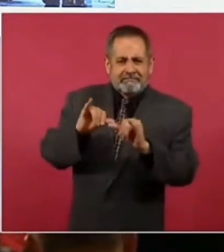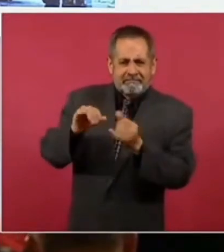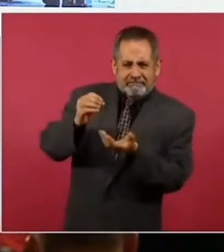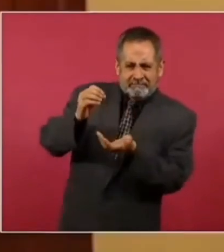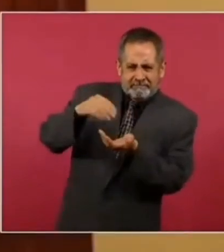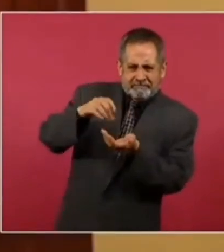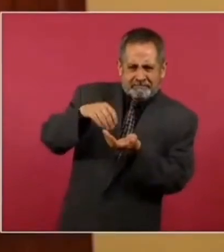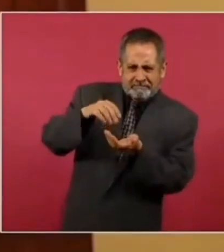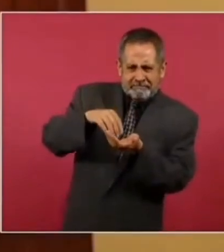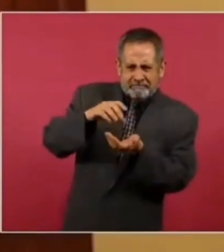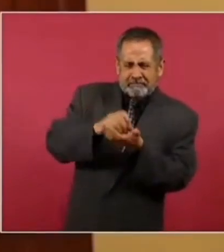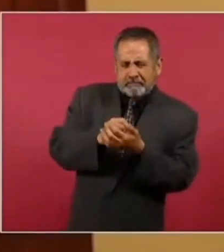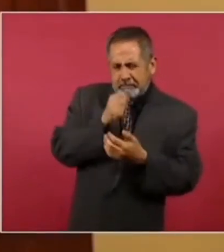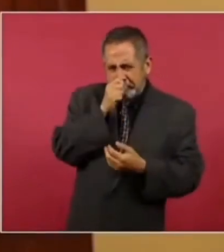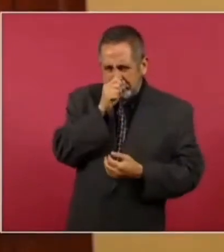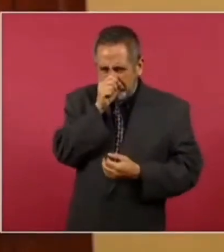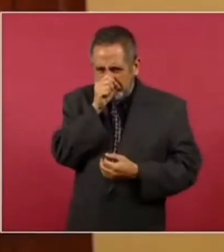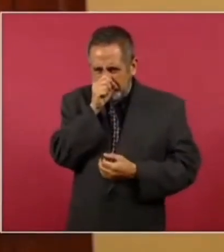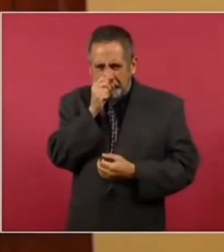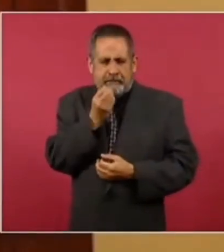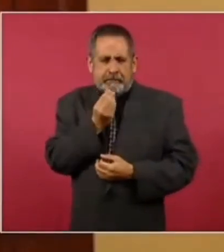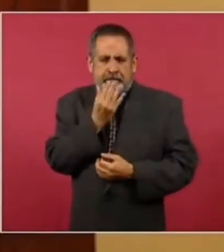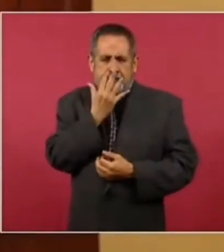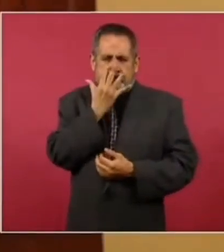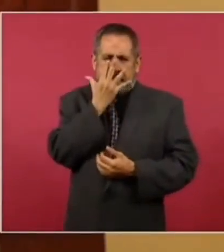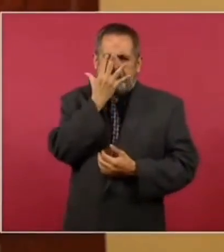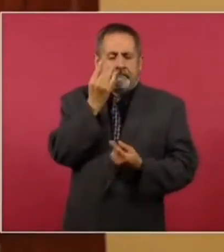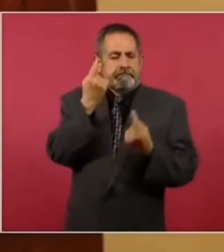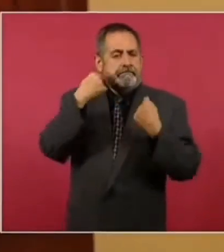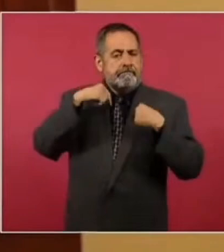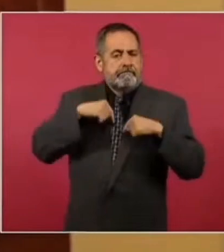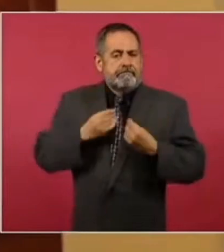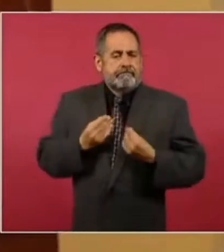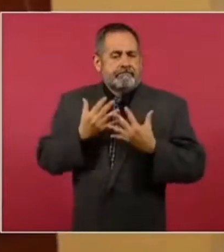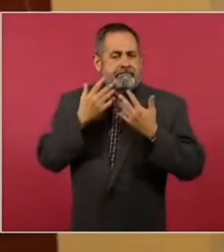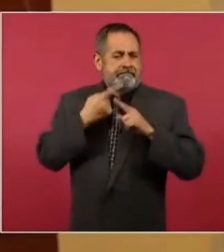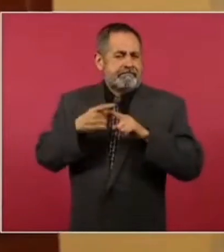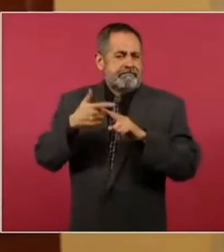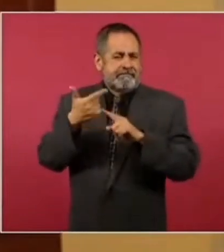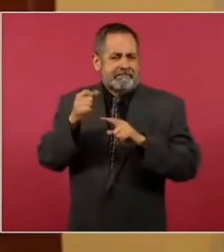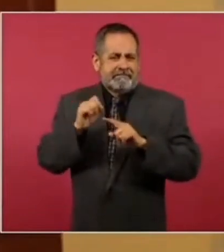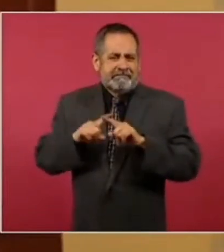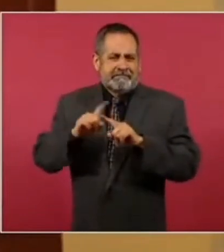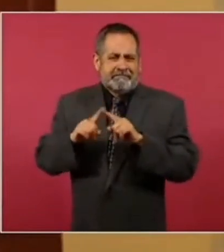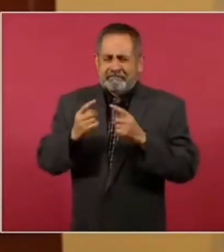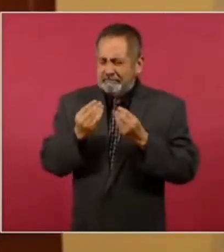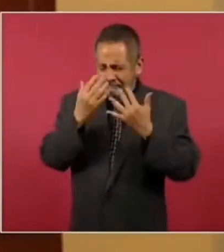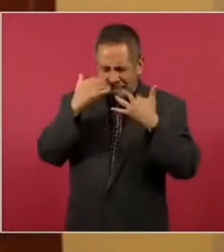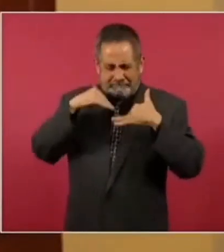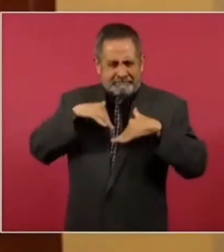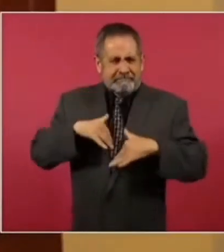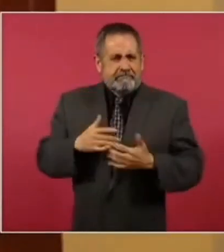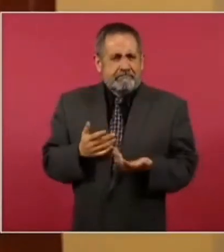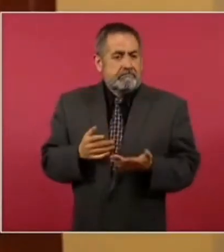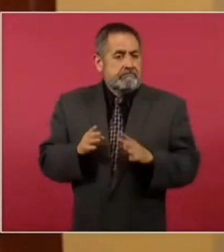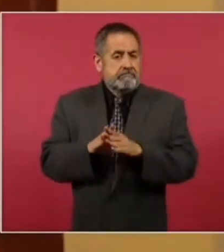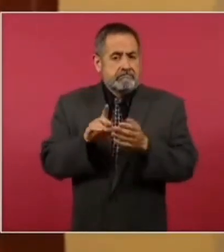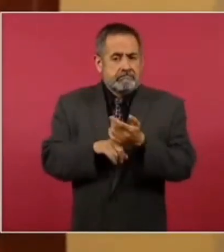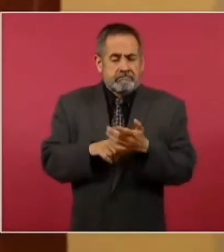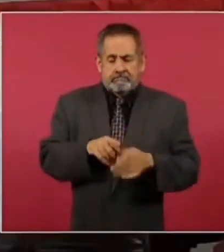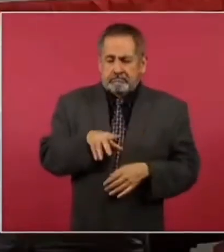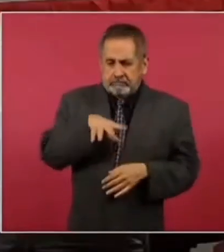que se vaporizan, se forman gases de diversas componentes y se pueden consumir